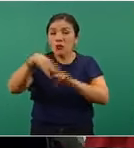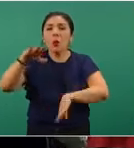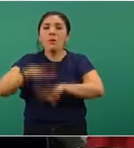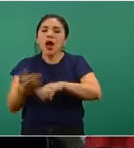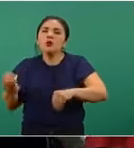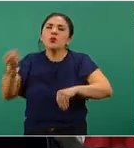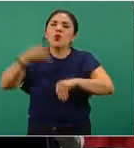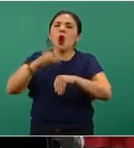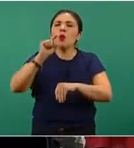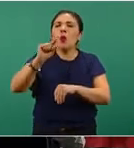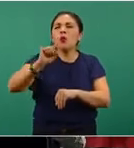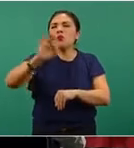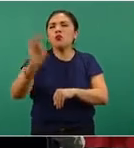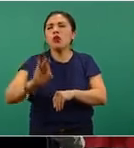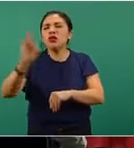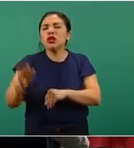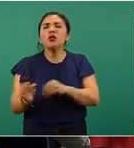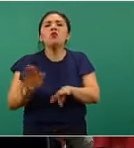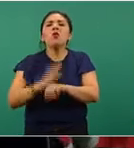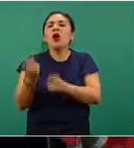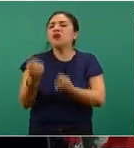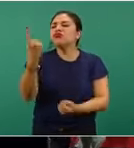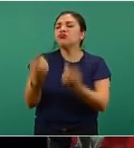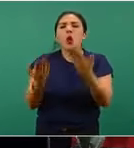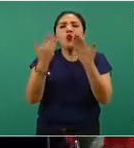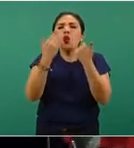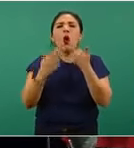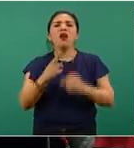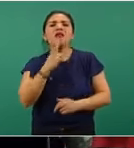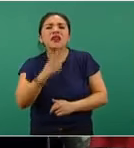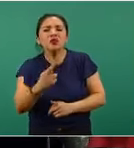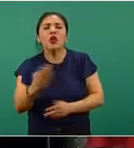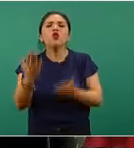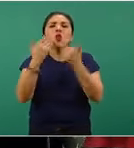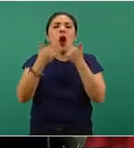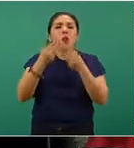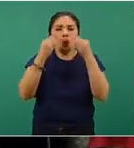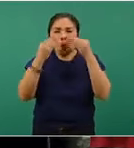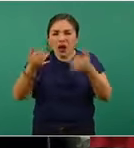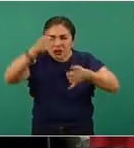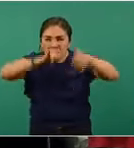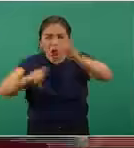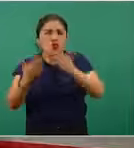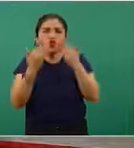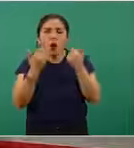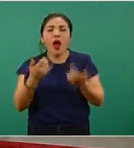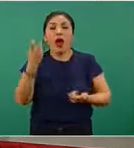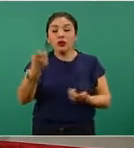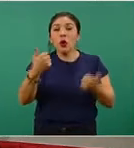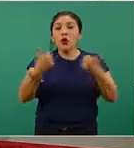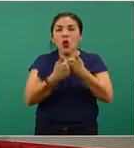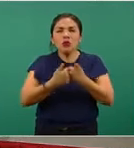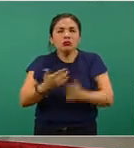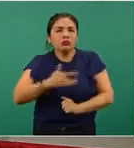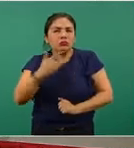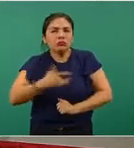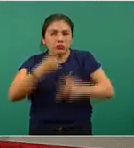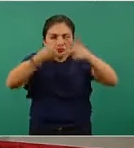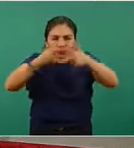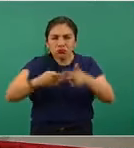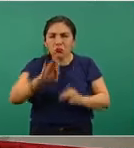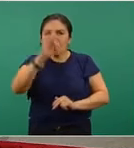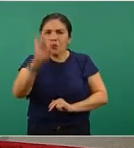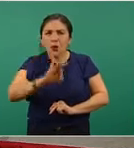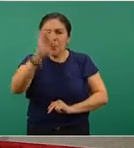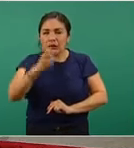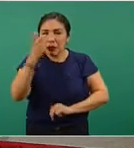por alguna razón no tuvieron muestra o no tuvieron resultado de la muestra que tuvieron, pero con base en la positividad de esa semana